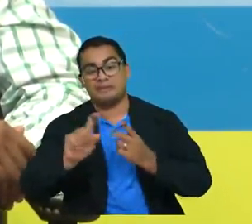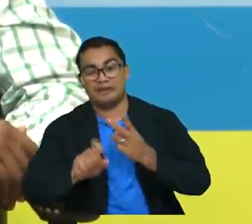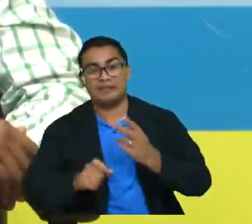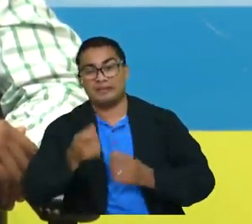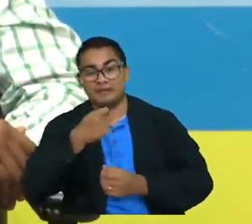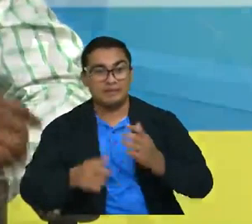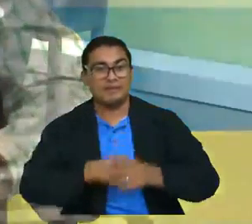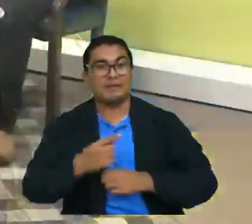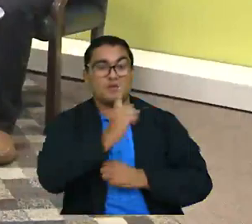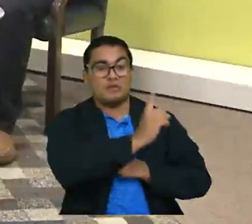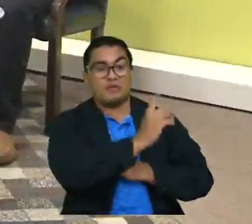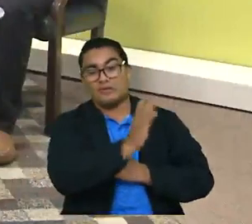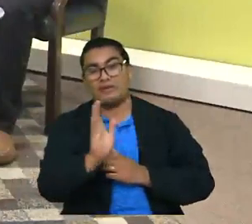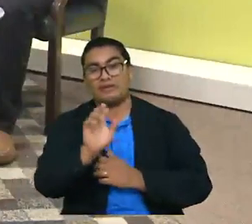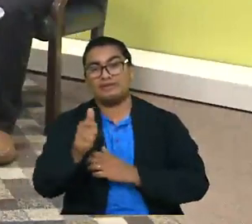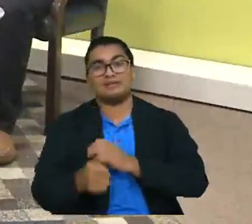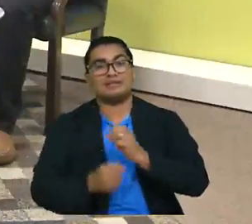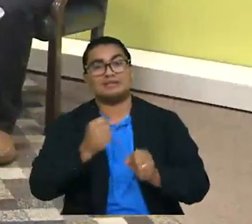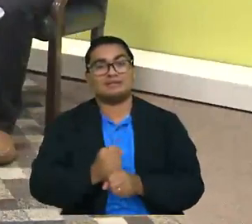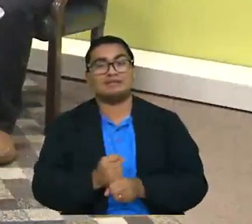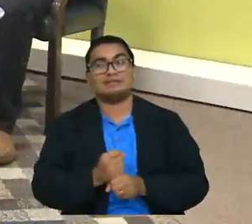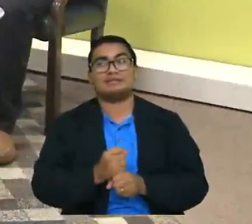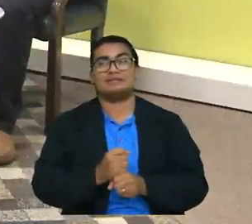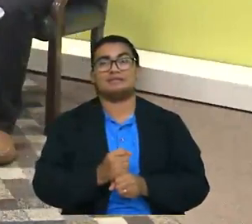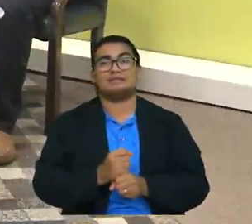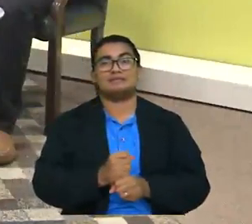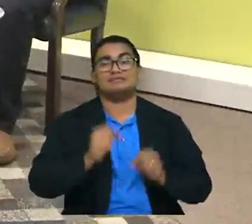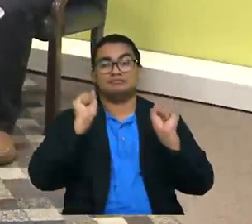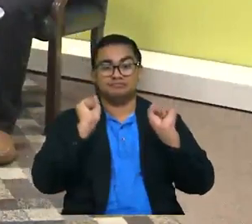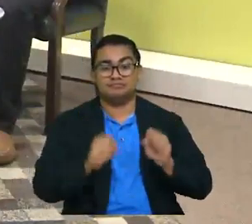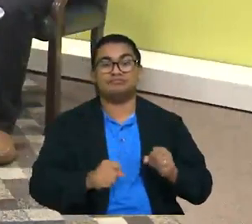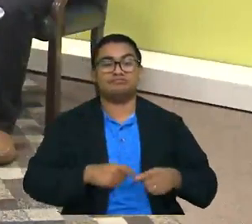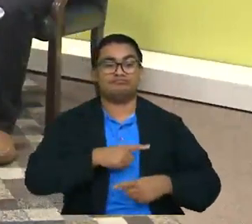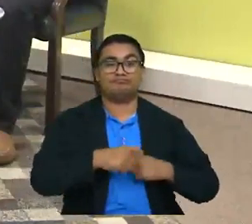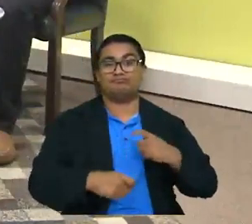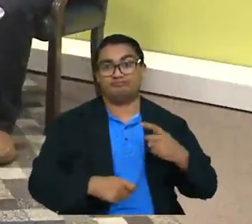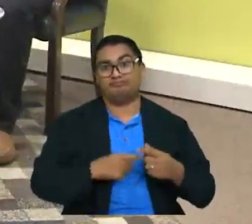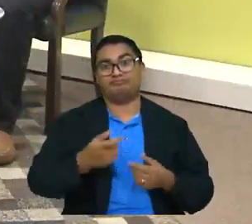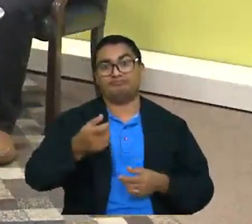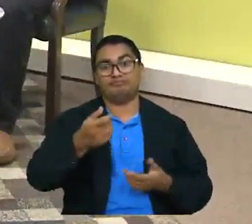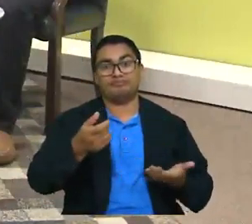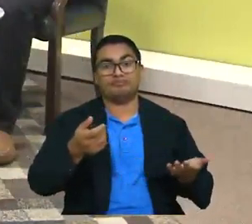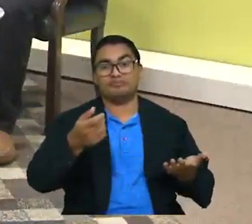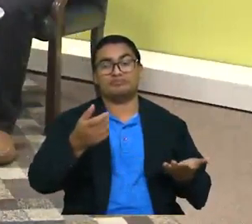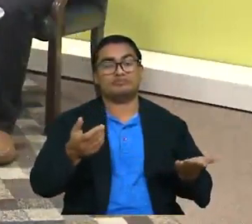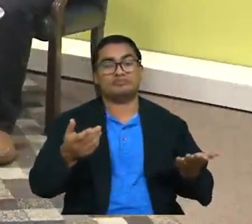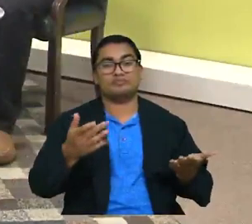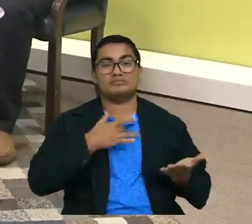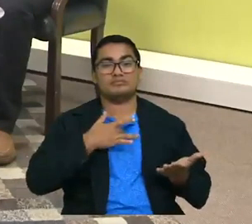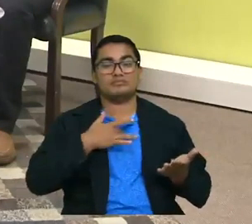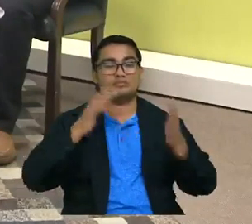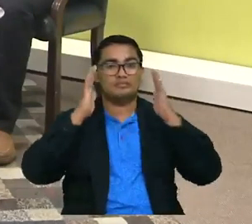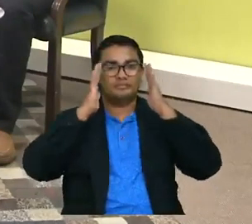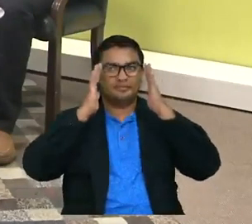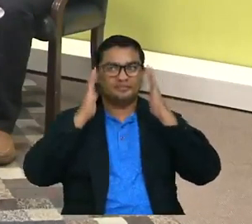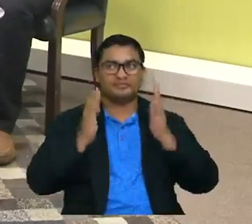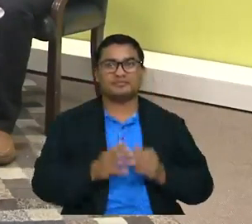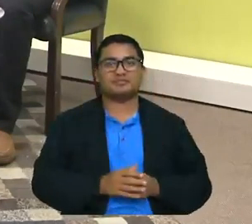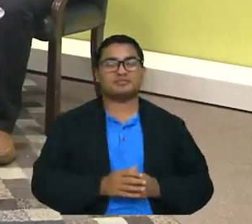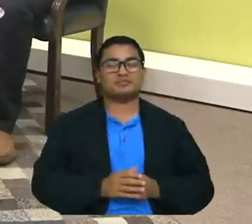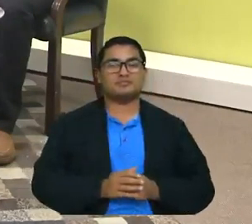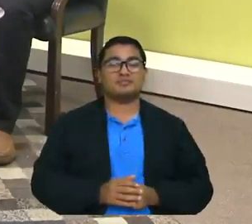de 1 a 6 años, el niño tiende a manipular más objetos pues contaminados, o tiende a meterse la mano a la